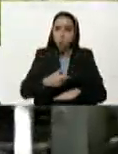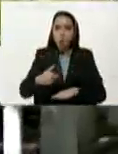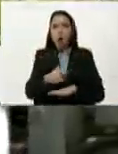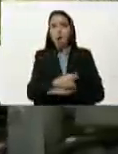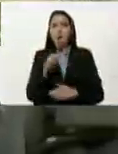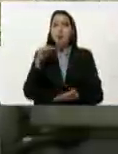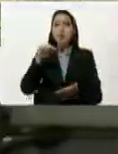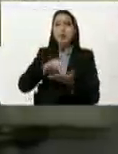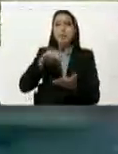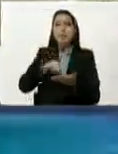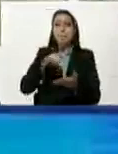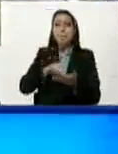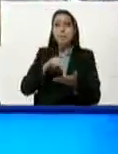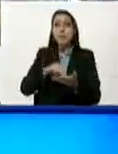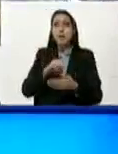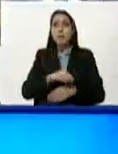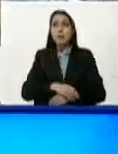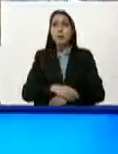miranda